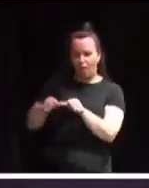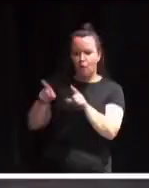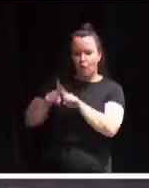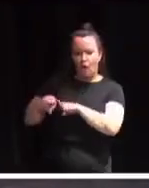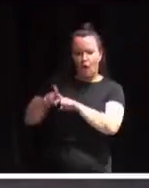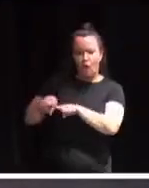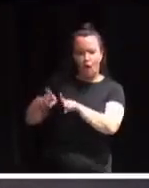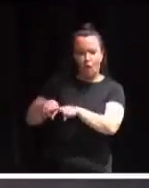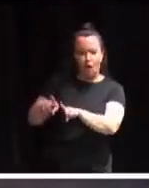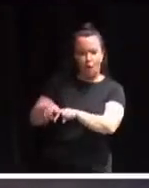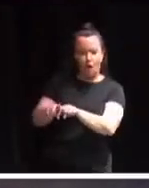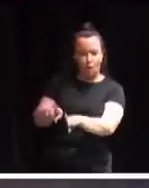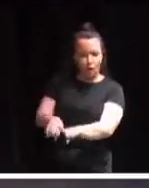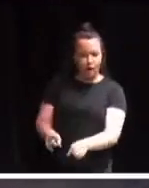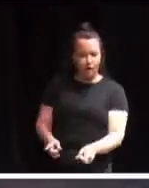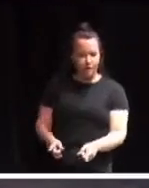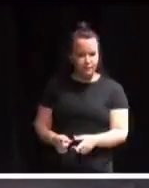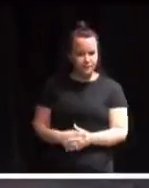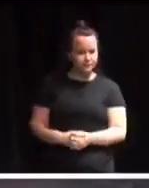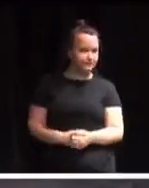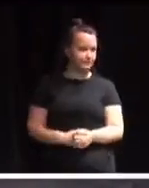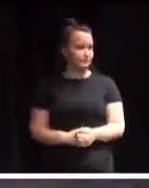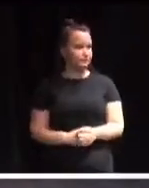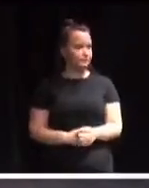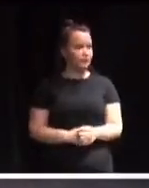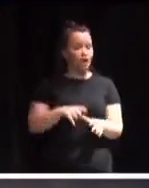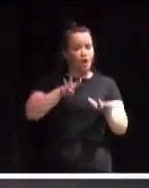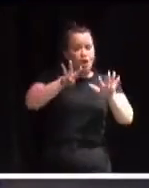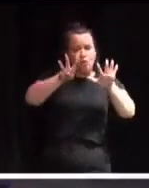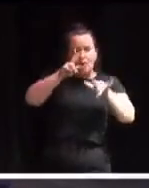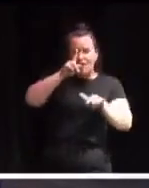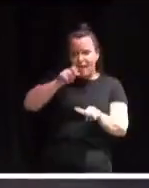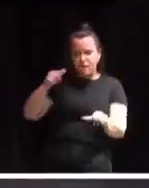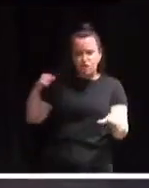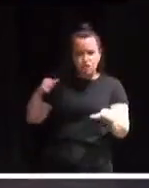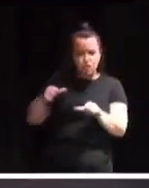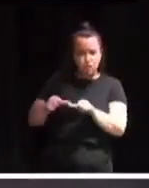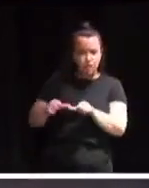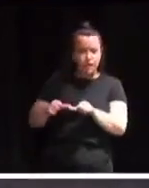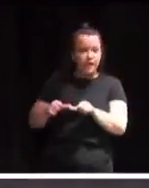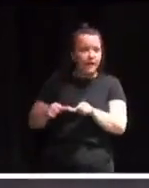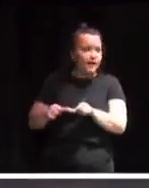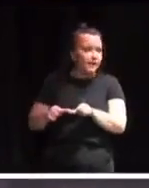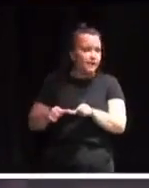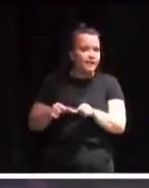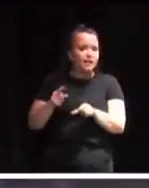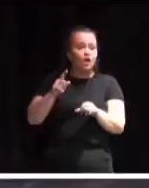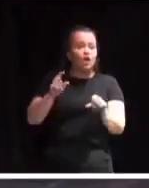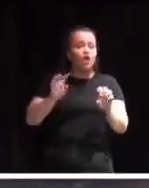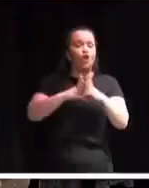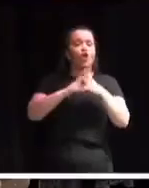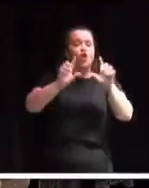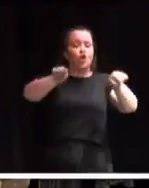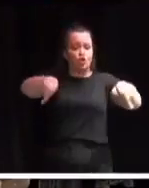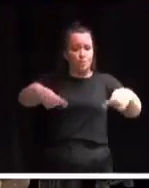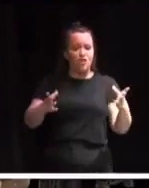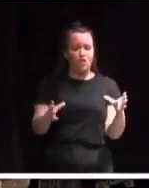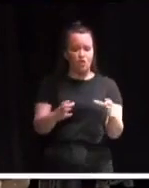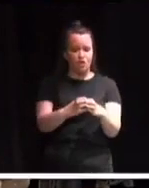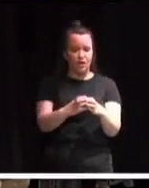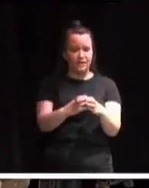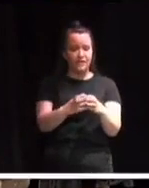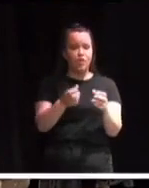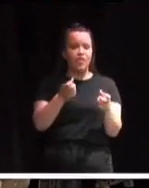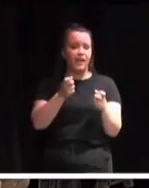los trabajadores y trabajadoras y nueve años que no se actualiza el convenio colectivo de